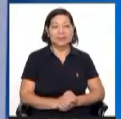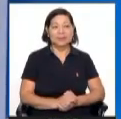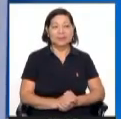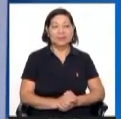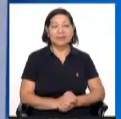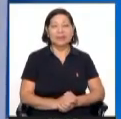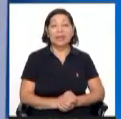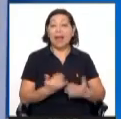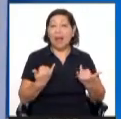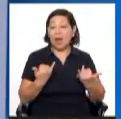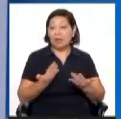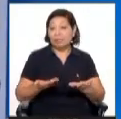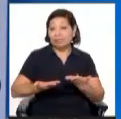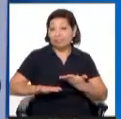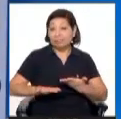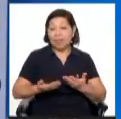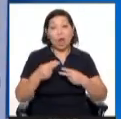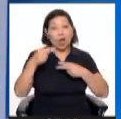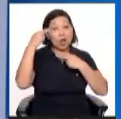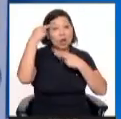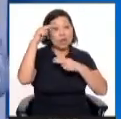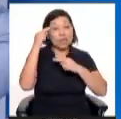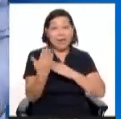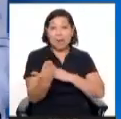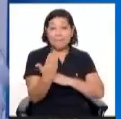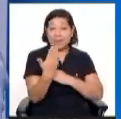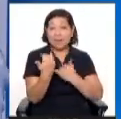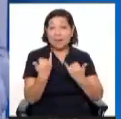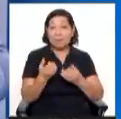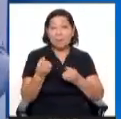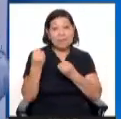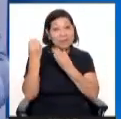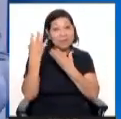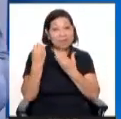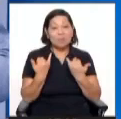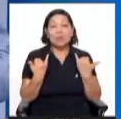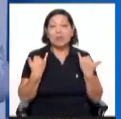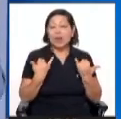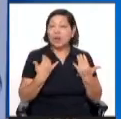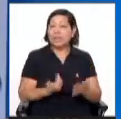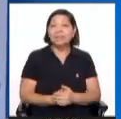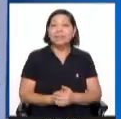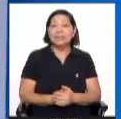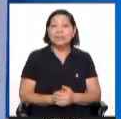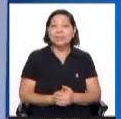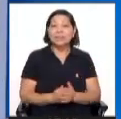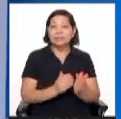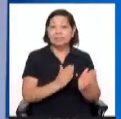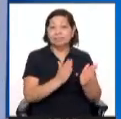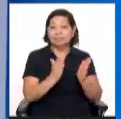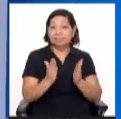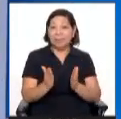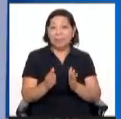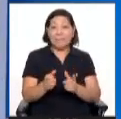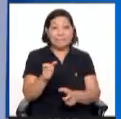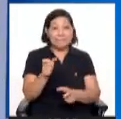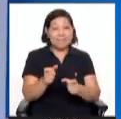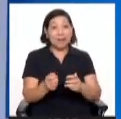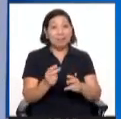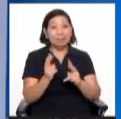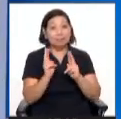mañana con 25 minutos, amigos, estamos en edición matinal. Continuamos con más información, pero vamos ahora a nuestro espacio